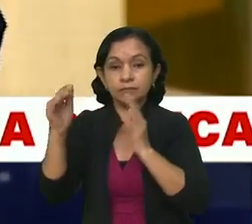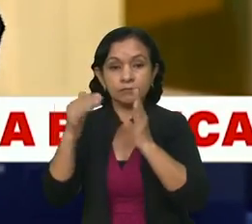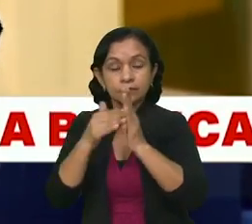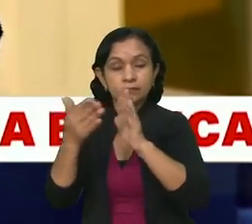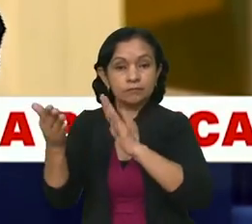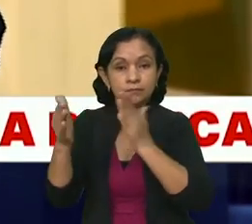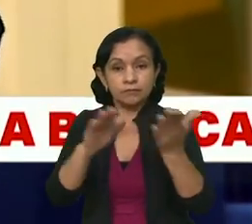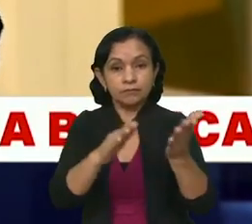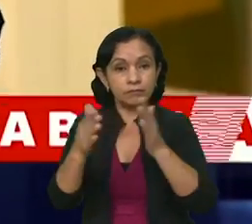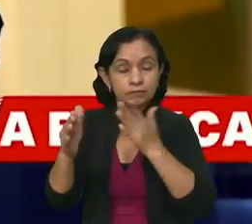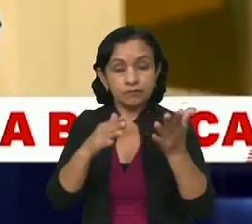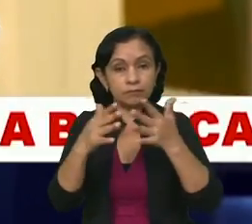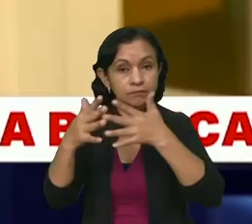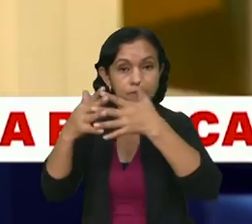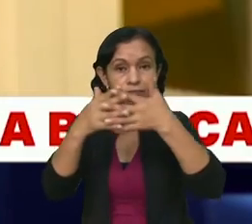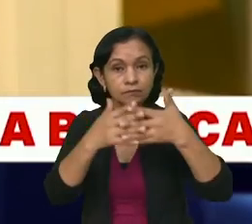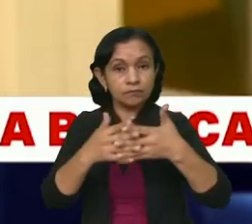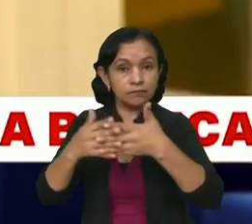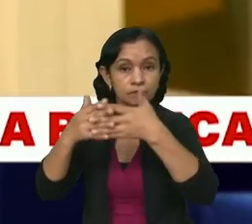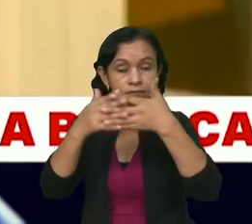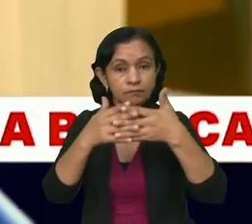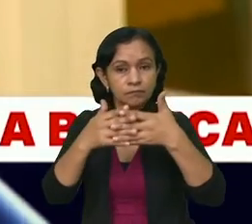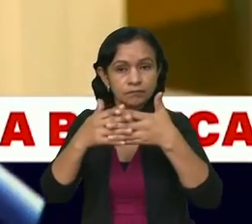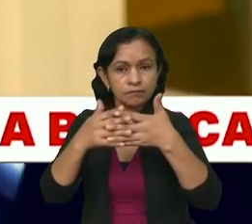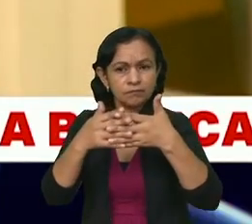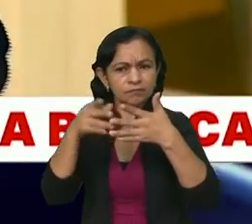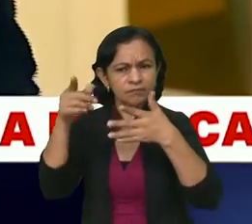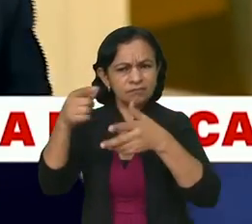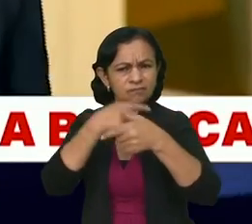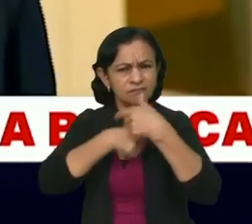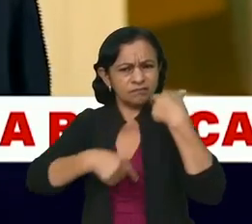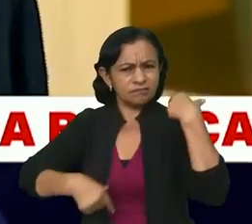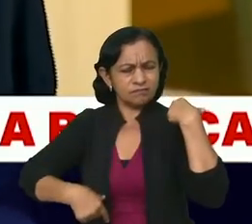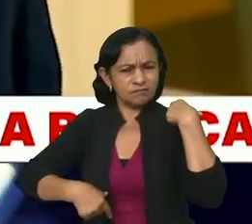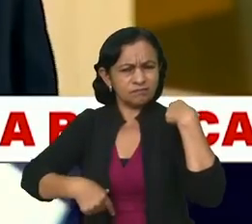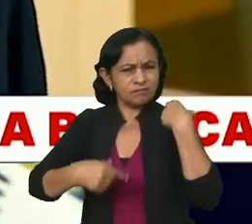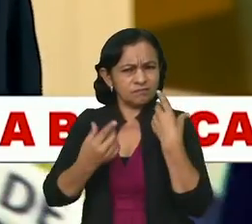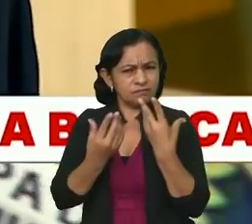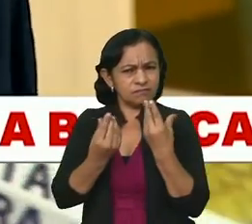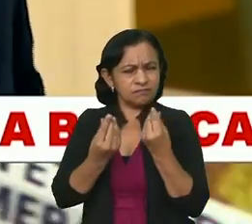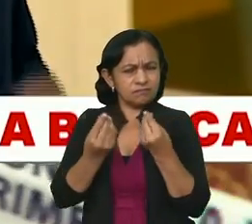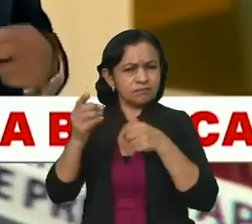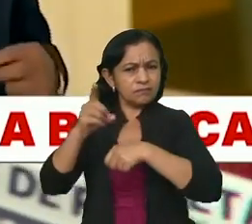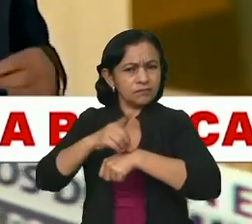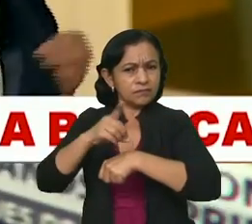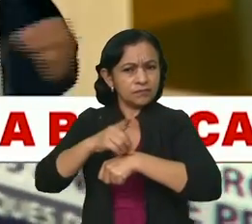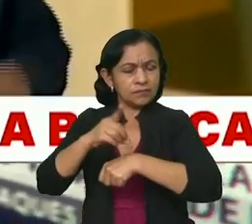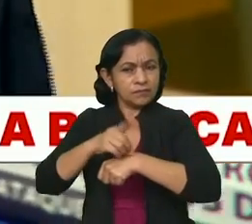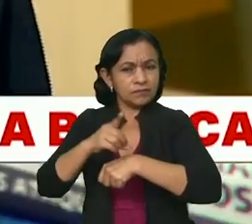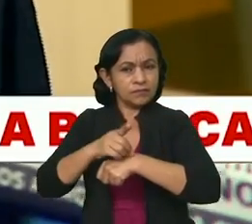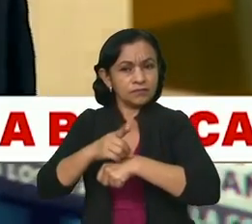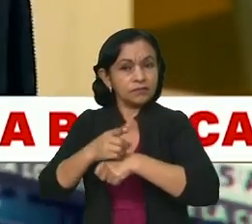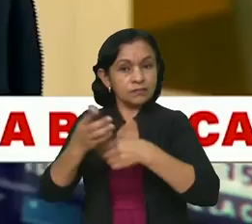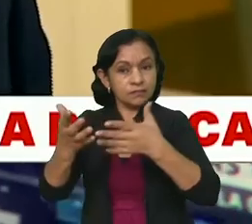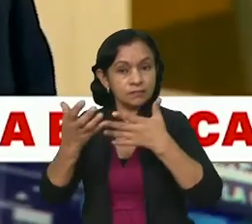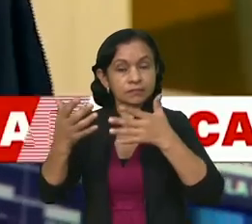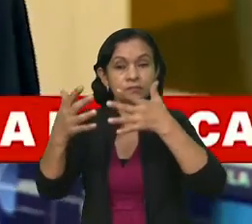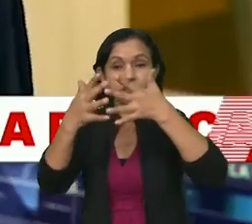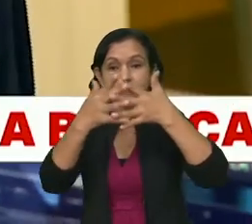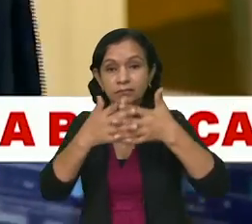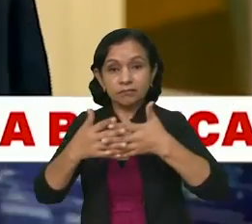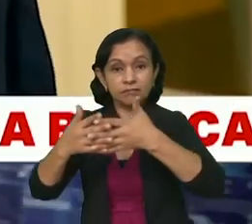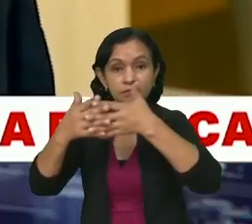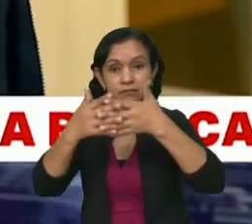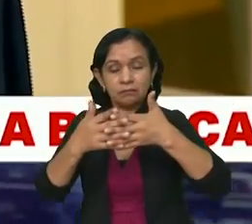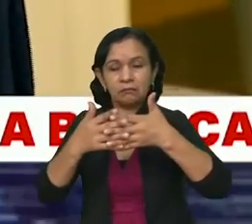de coronavirus en Estados Unidos, el mensaje del mandatario alarmó a los profesionales médicos, que temen que lleve a los estadounidenses